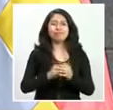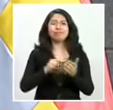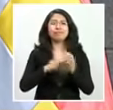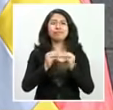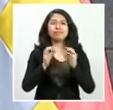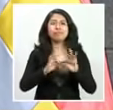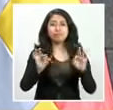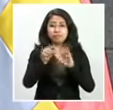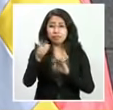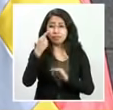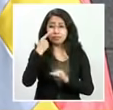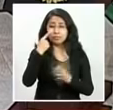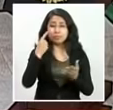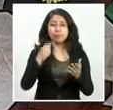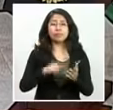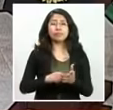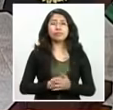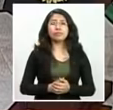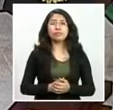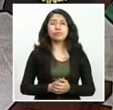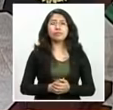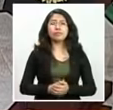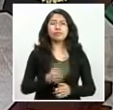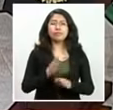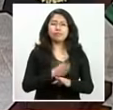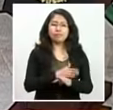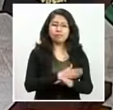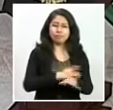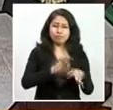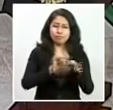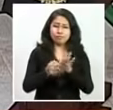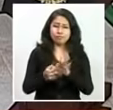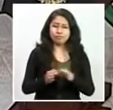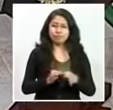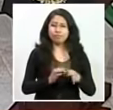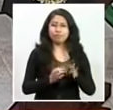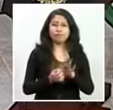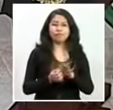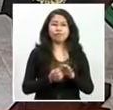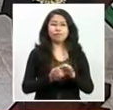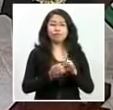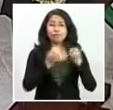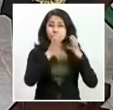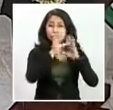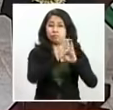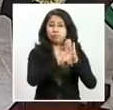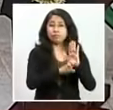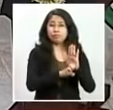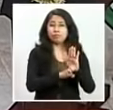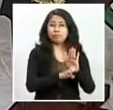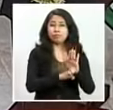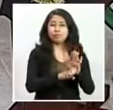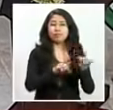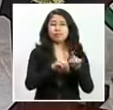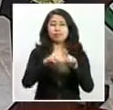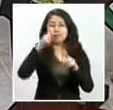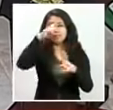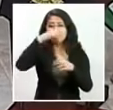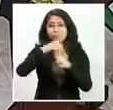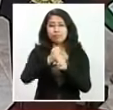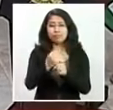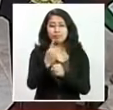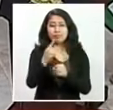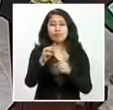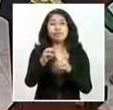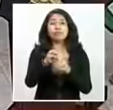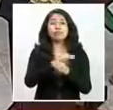usted conoce bien, ha sido de a poco subsanado, incluso sin la constitución anterior, con la creación de un